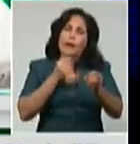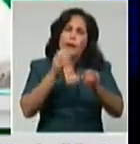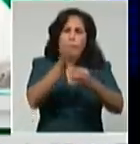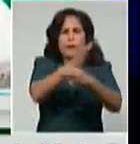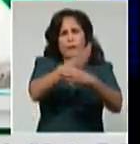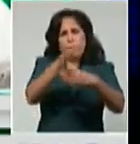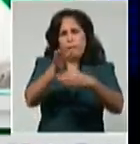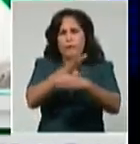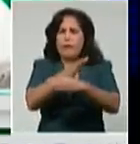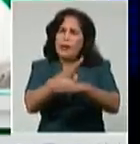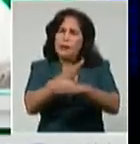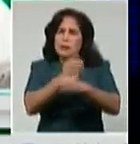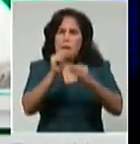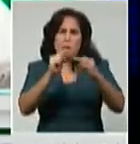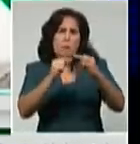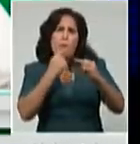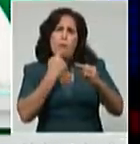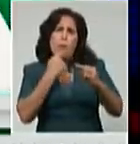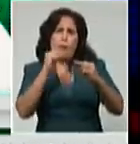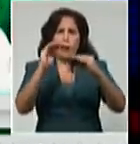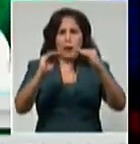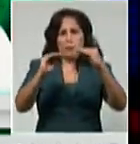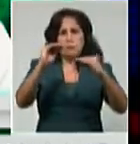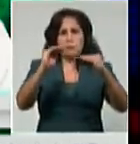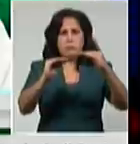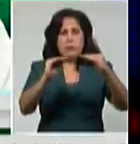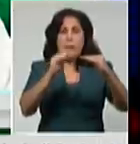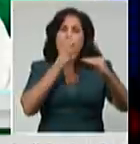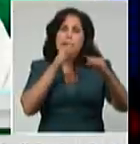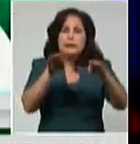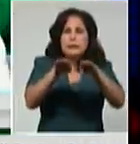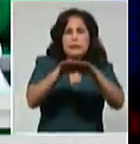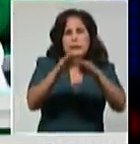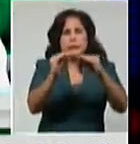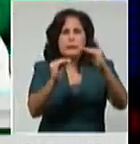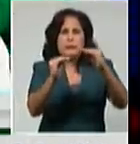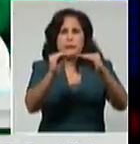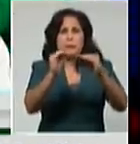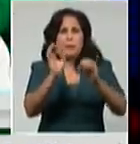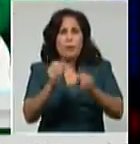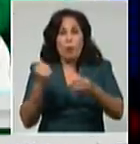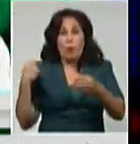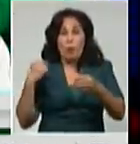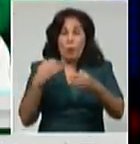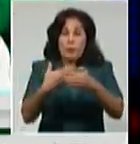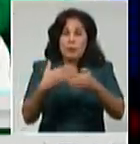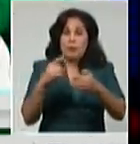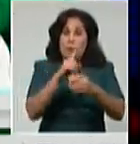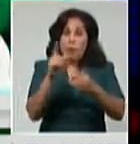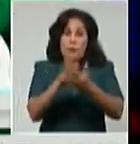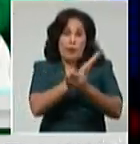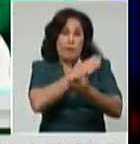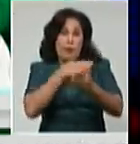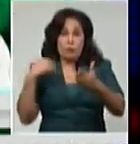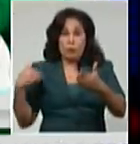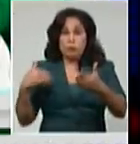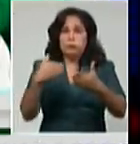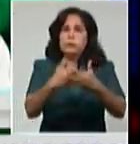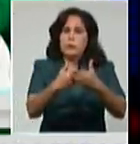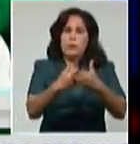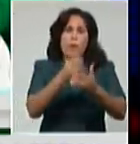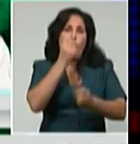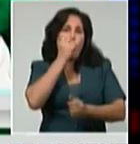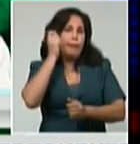poco significativa entre ambos sexos, como nos ha pasado desde el inicio de la pandemia, que